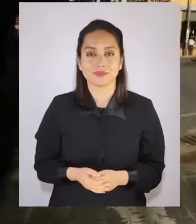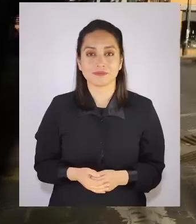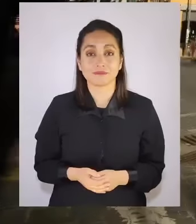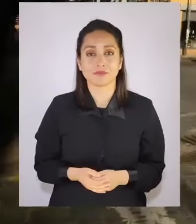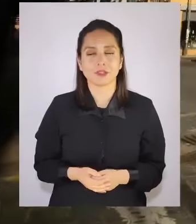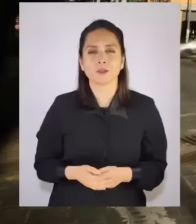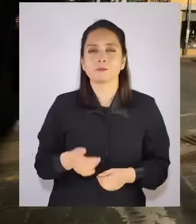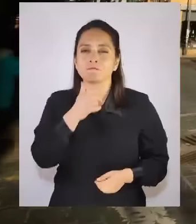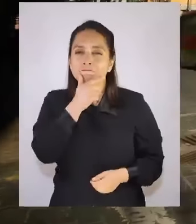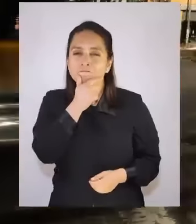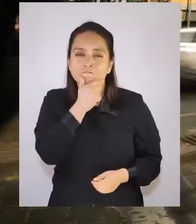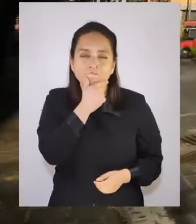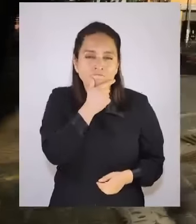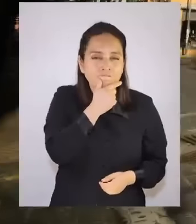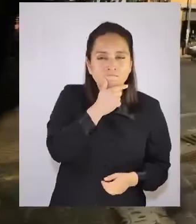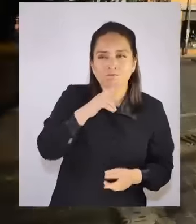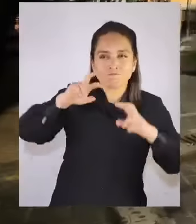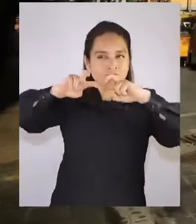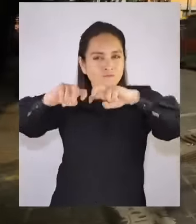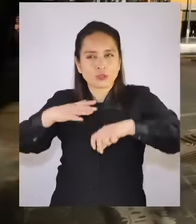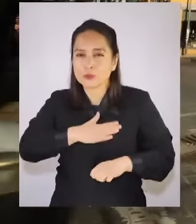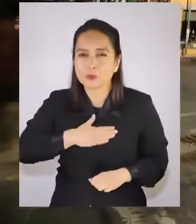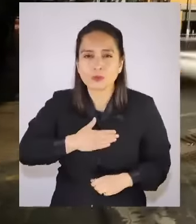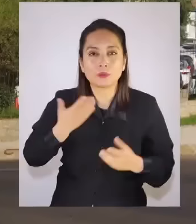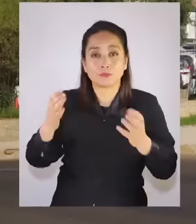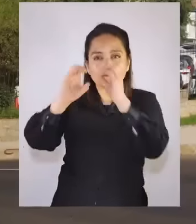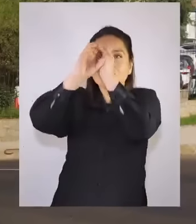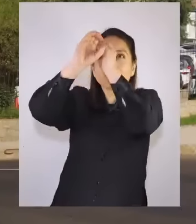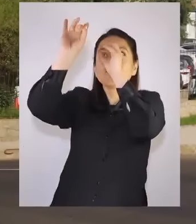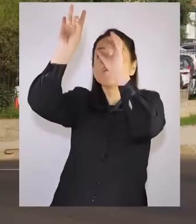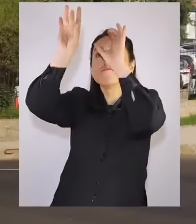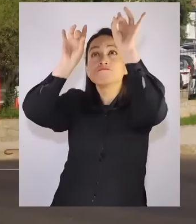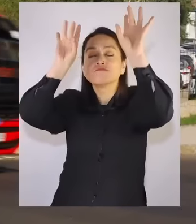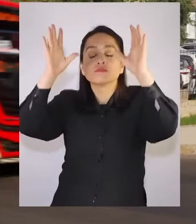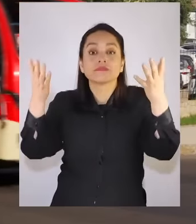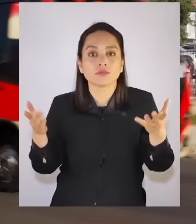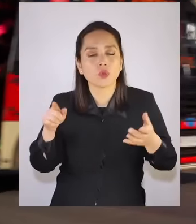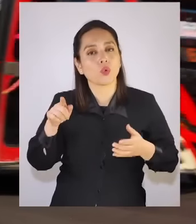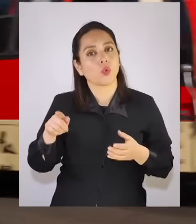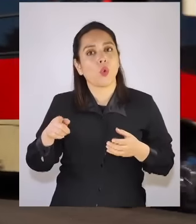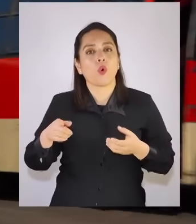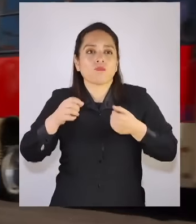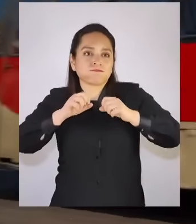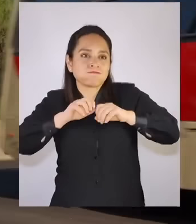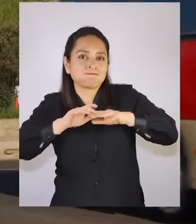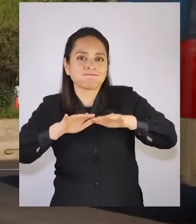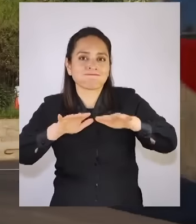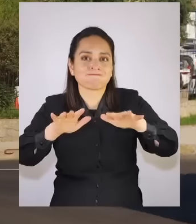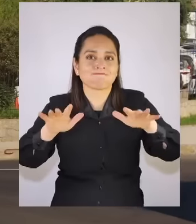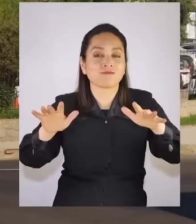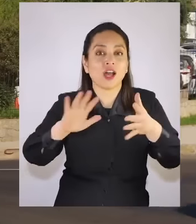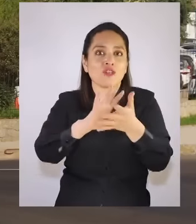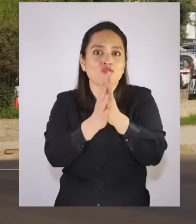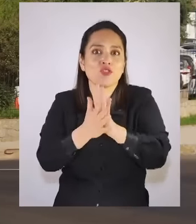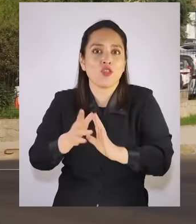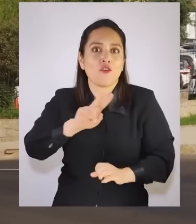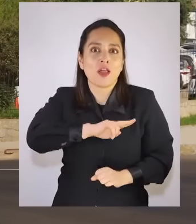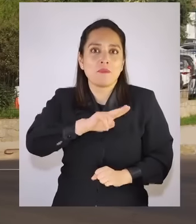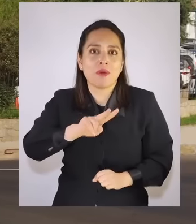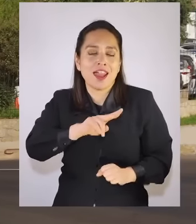La inquietud inquebrantable de Juan Muat por observar las estrellas sin duda contagió los aires y recovecos de Valparaíso.